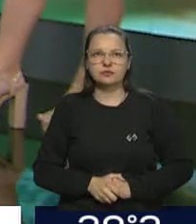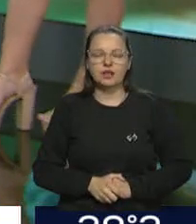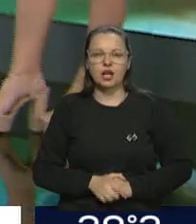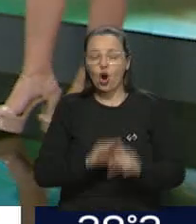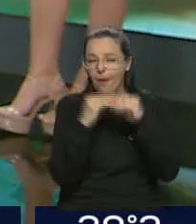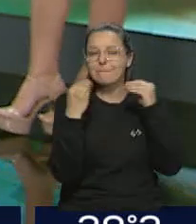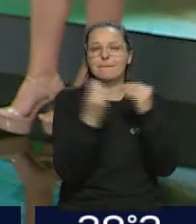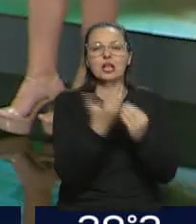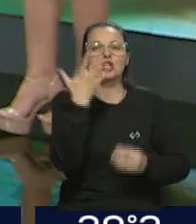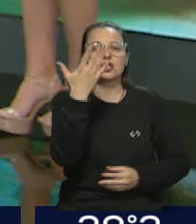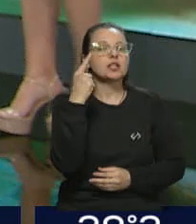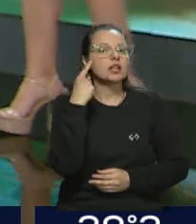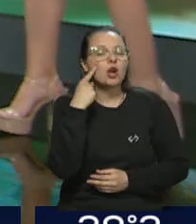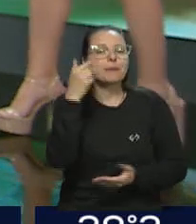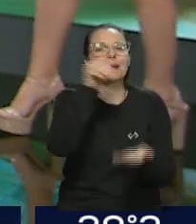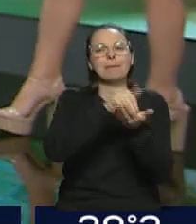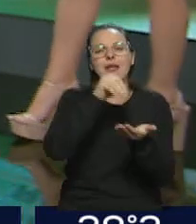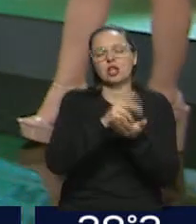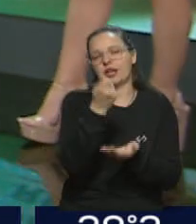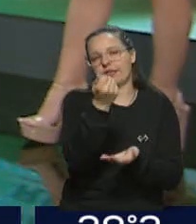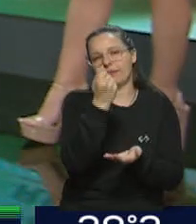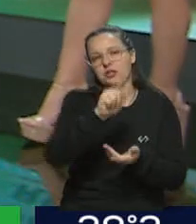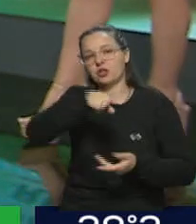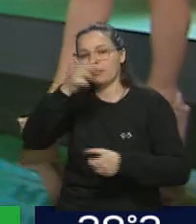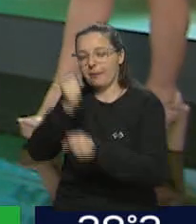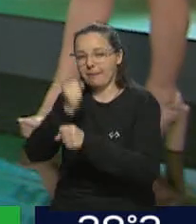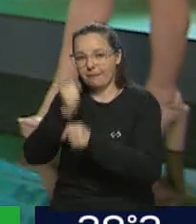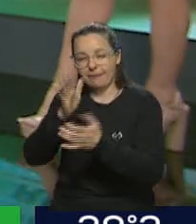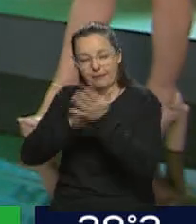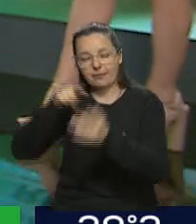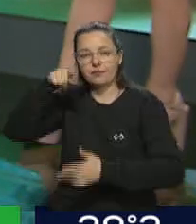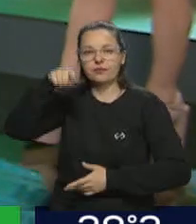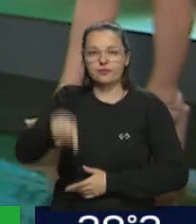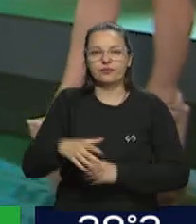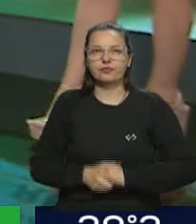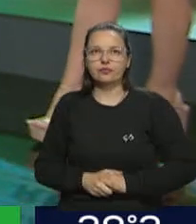5.000 millones de pesos. Y trabajadores en relación de dependencia, también números de la provincia,